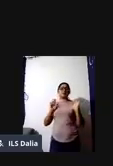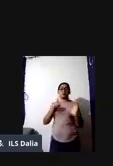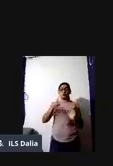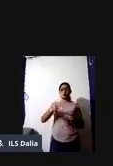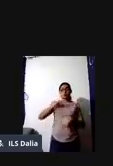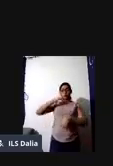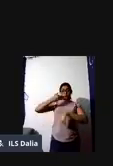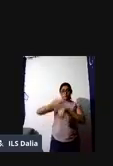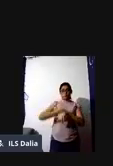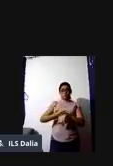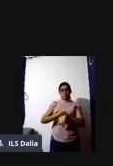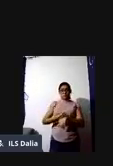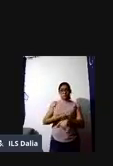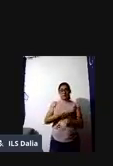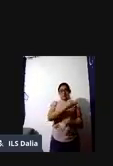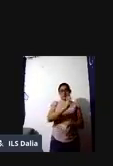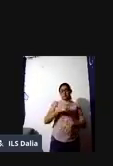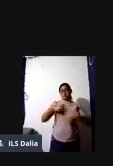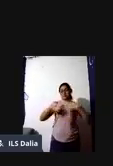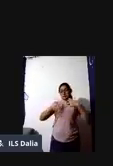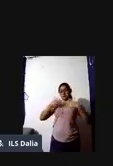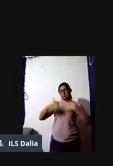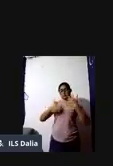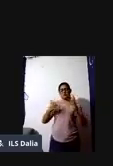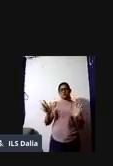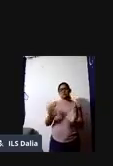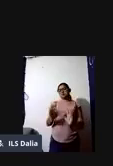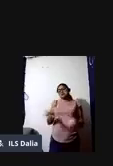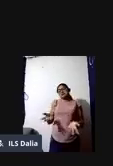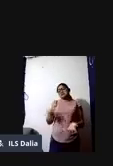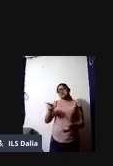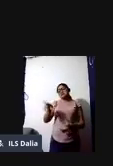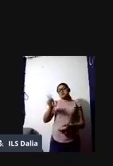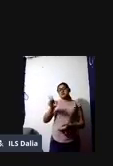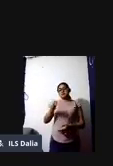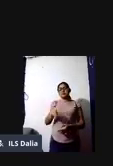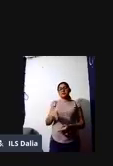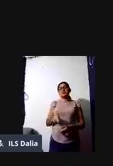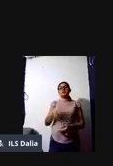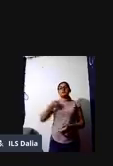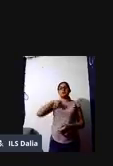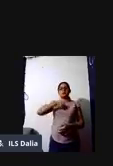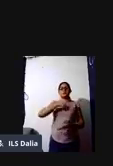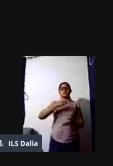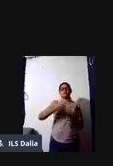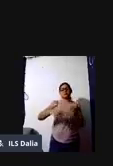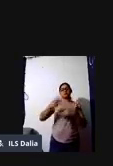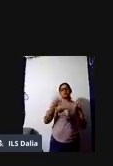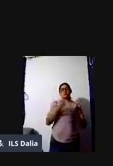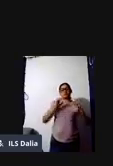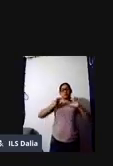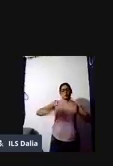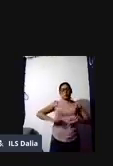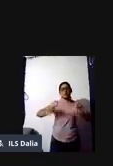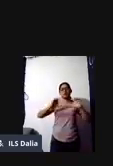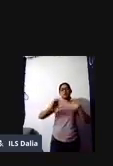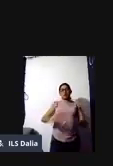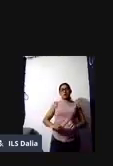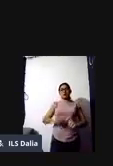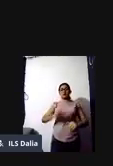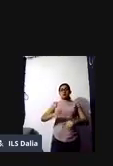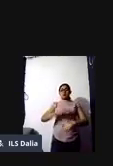este momento. Y procurar salvaguardarnos todas y todos de una situación que nos haga más